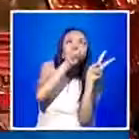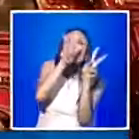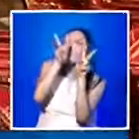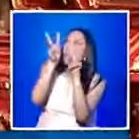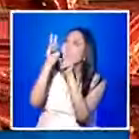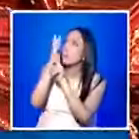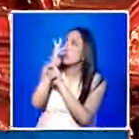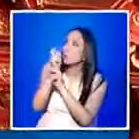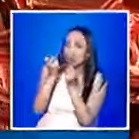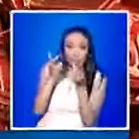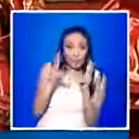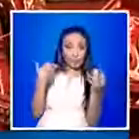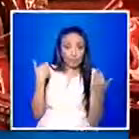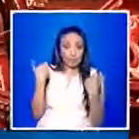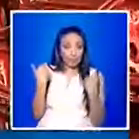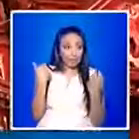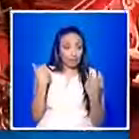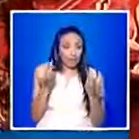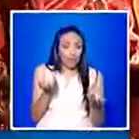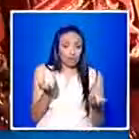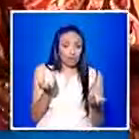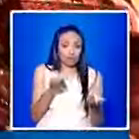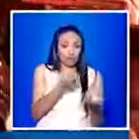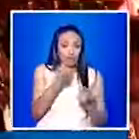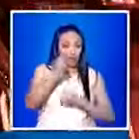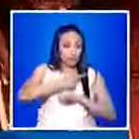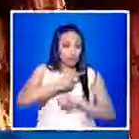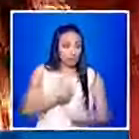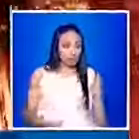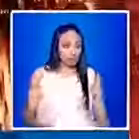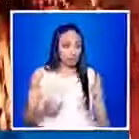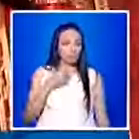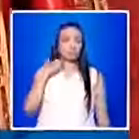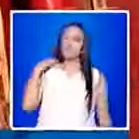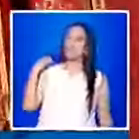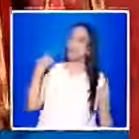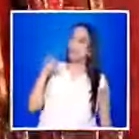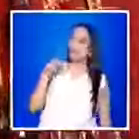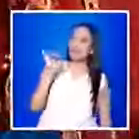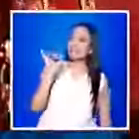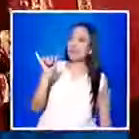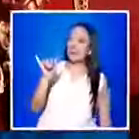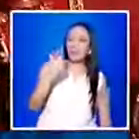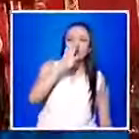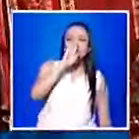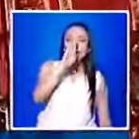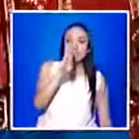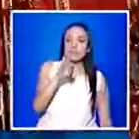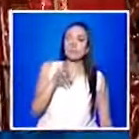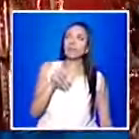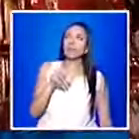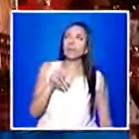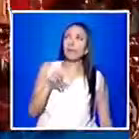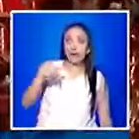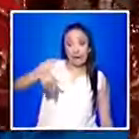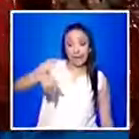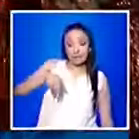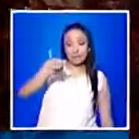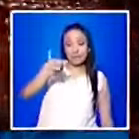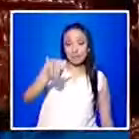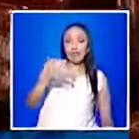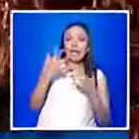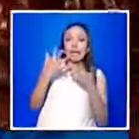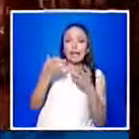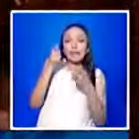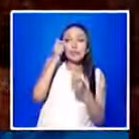teatro que está se va a exponer durante ese recorrido. Así es, nuestro proyecto siempre se ha caracterizado por mantener viva